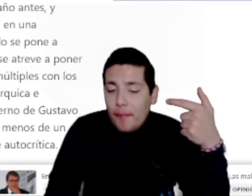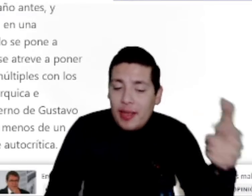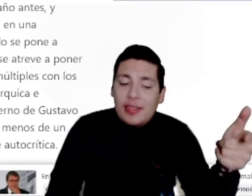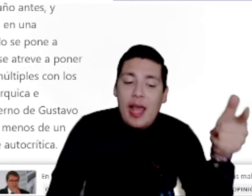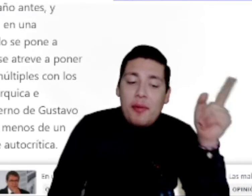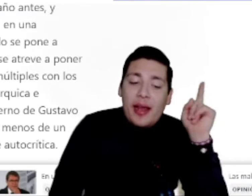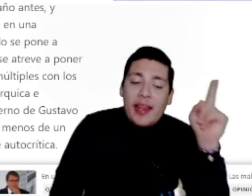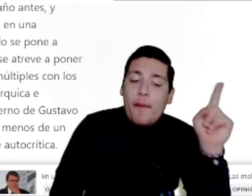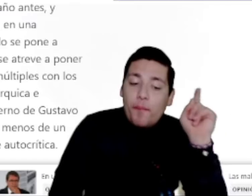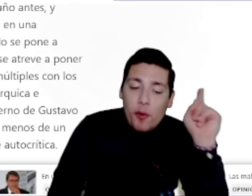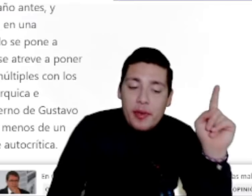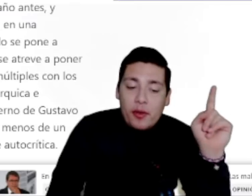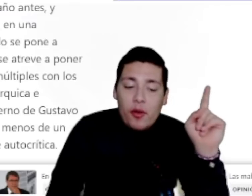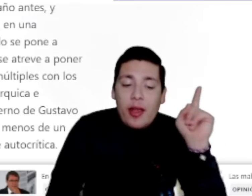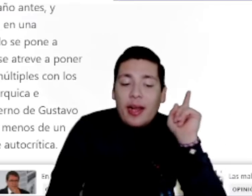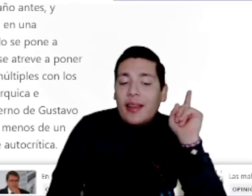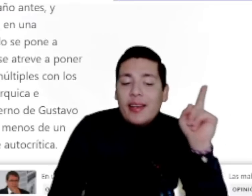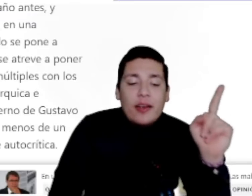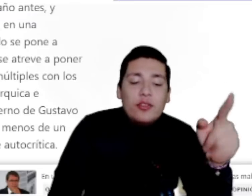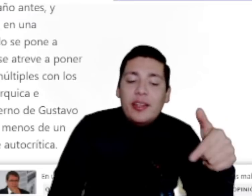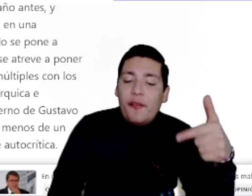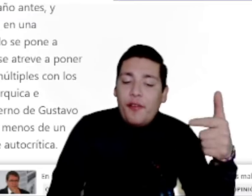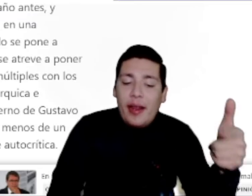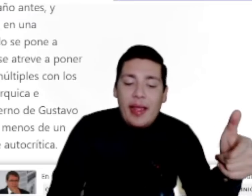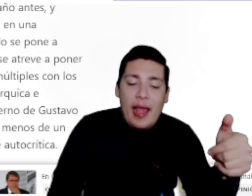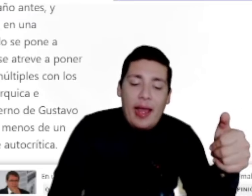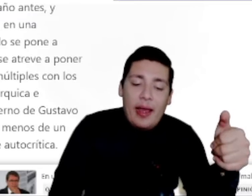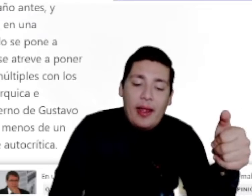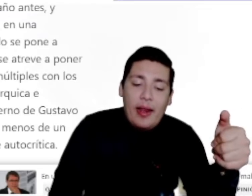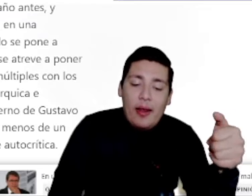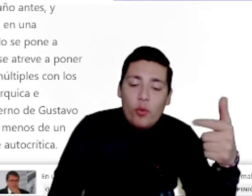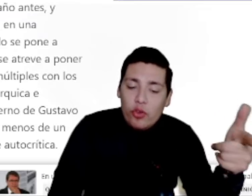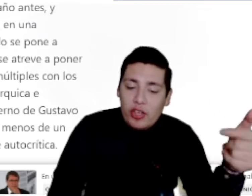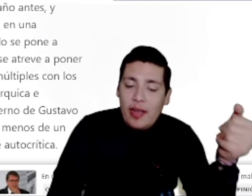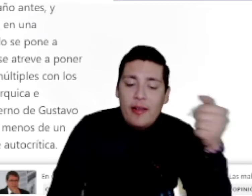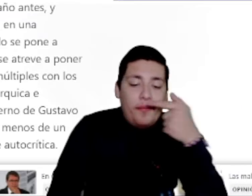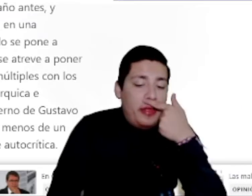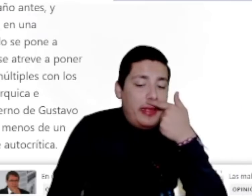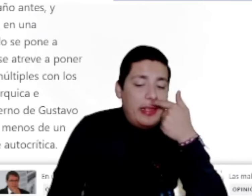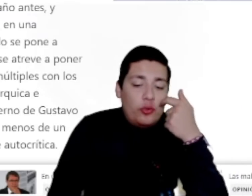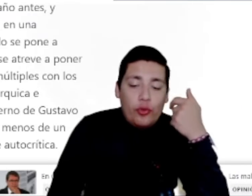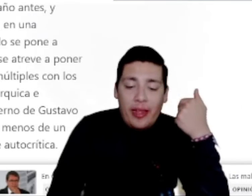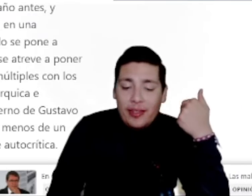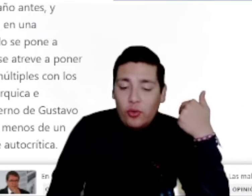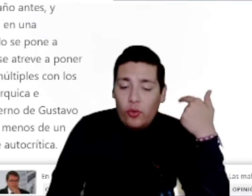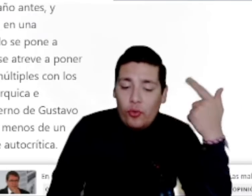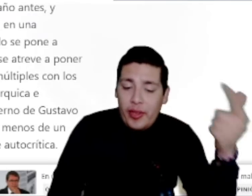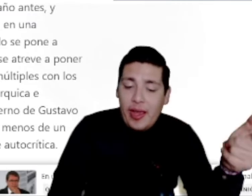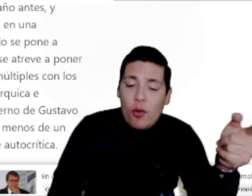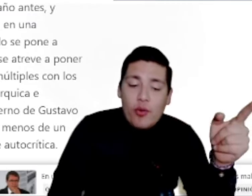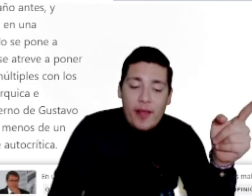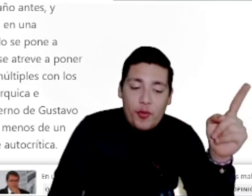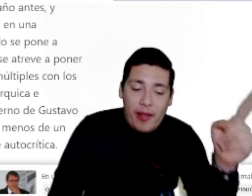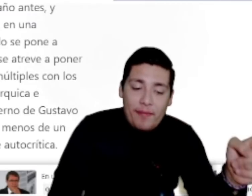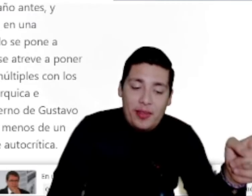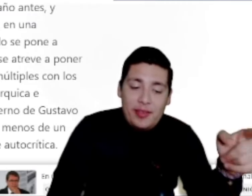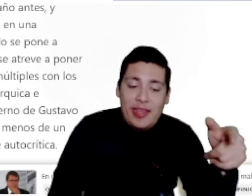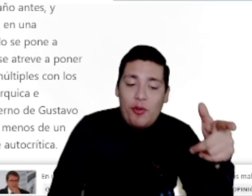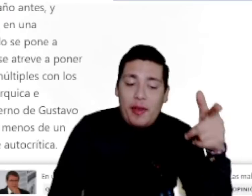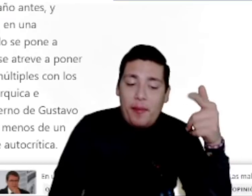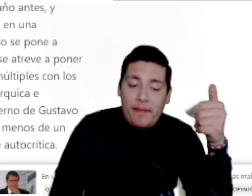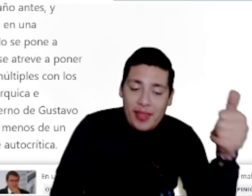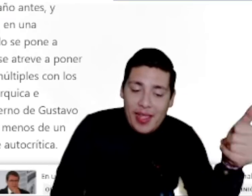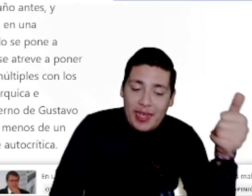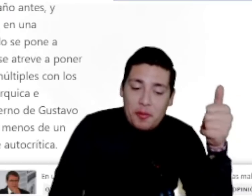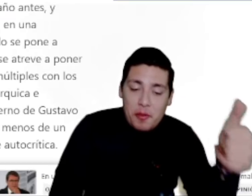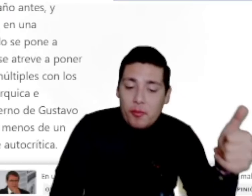nunca más hablaría en público. Cárdenas no se refiere a la lucha de estudiantes ocurrida un año antes, y